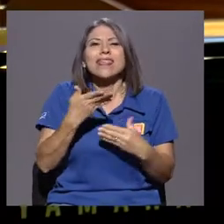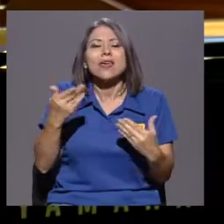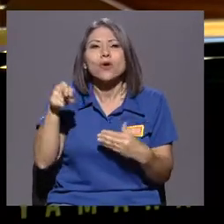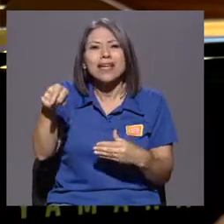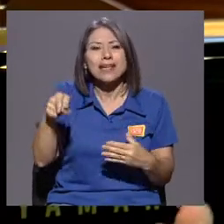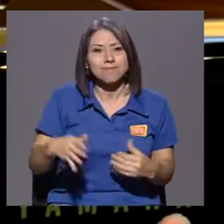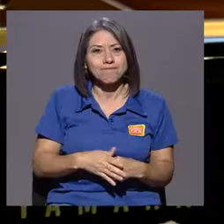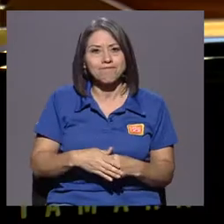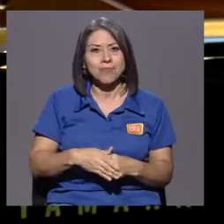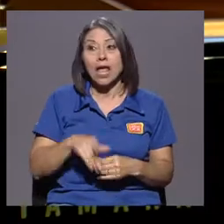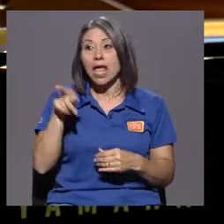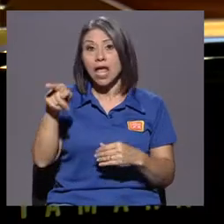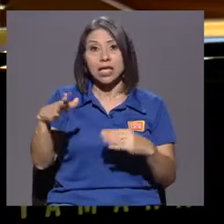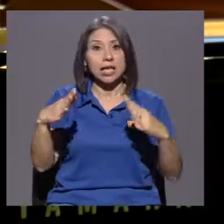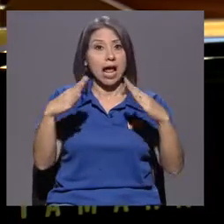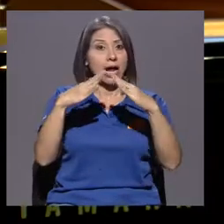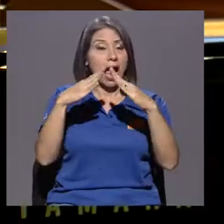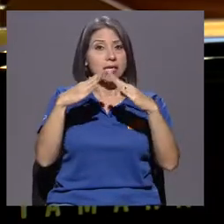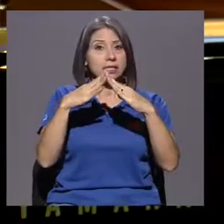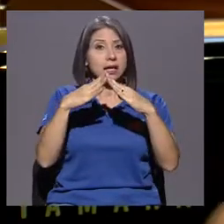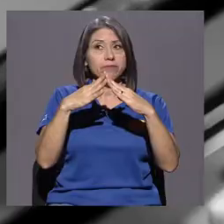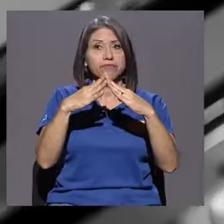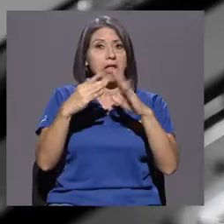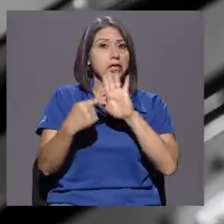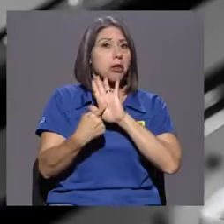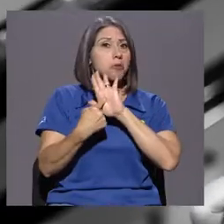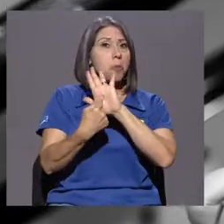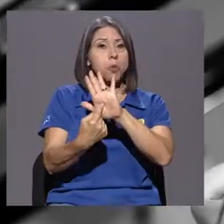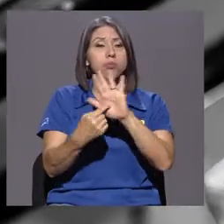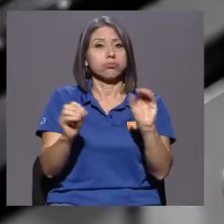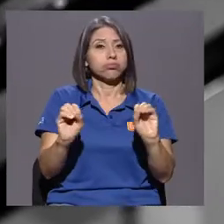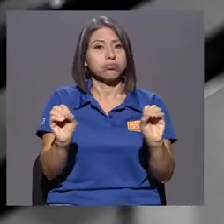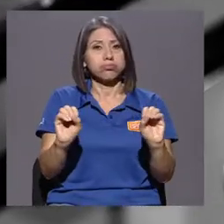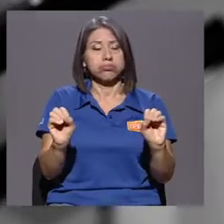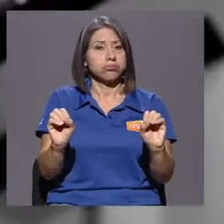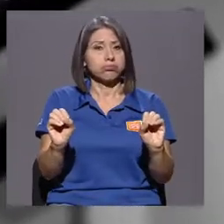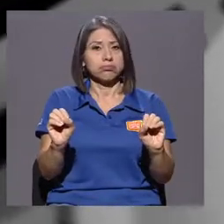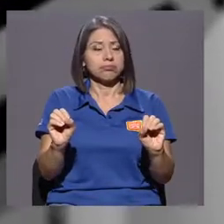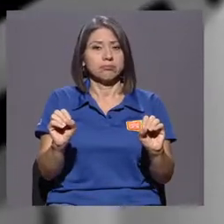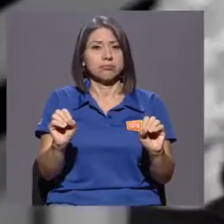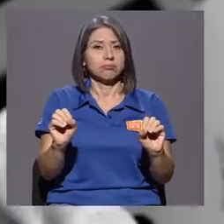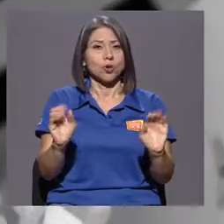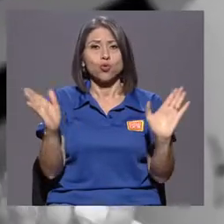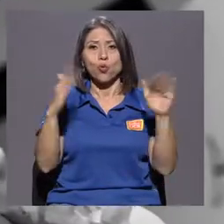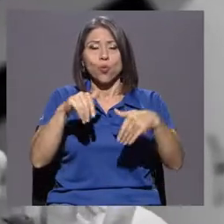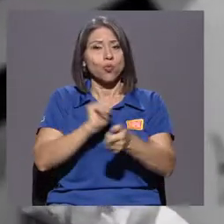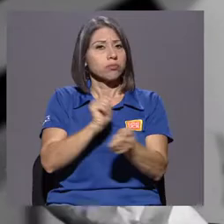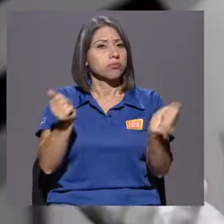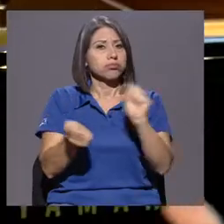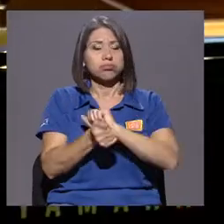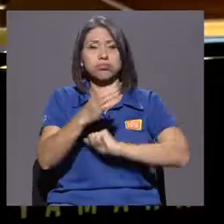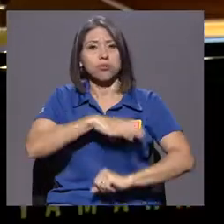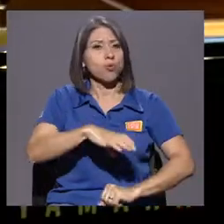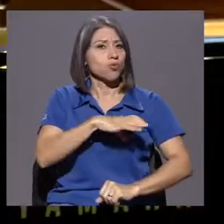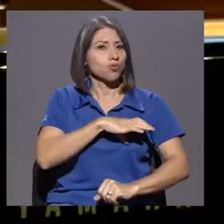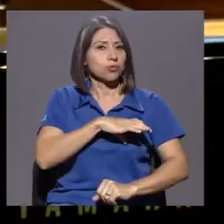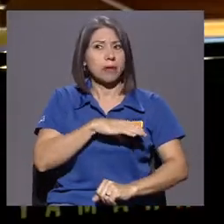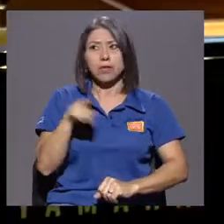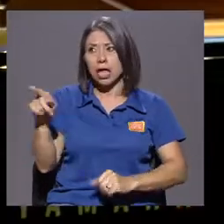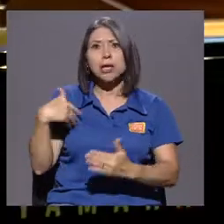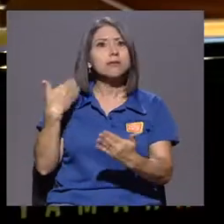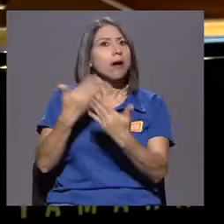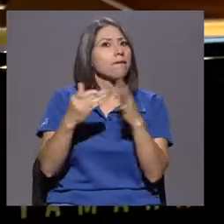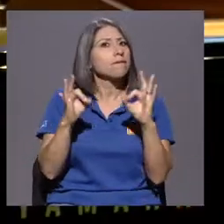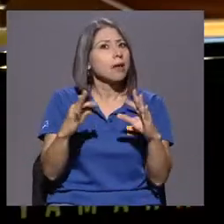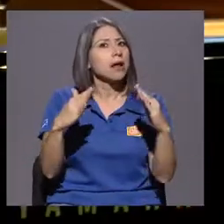en la casa no no no no mostró nada no no no no no hubo cambio en su conducta no llegaba tarde